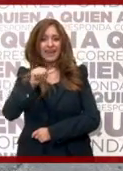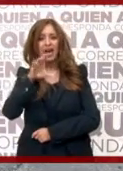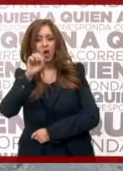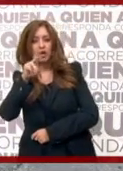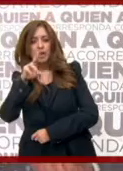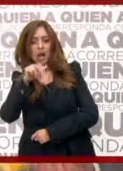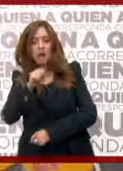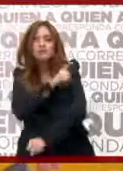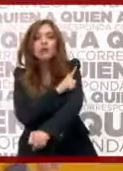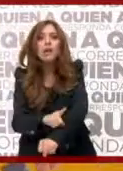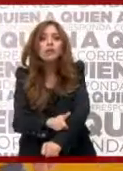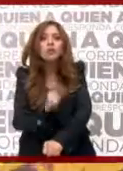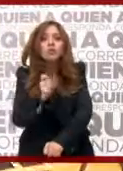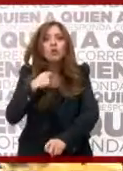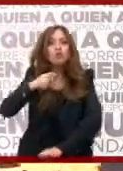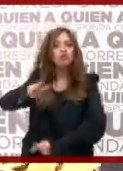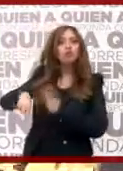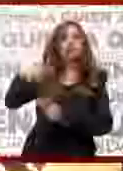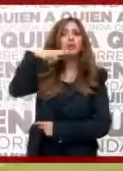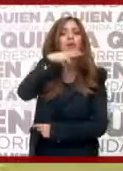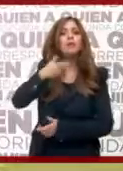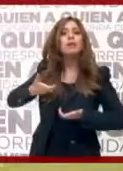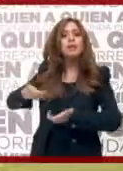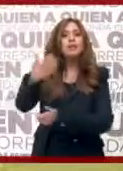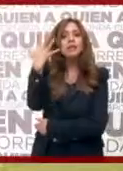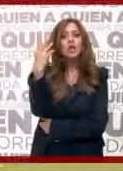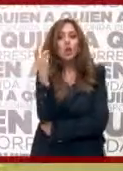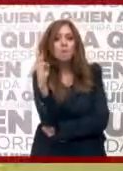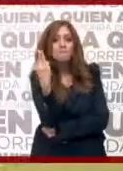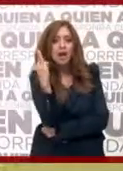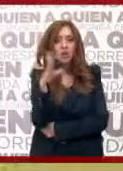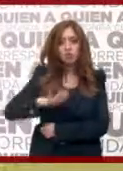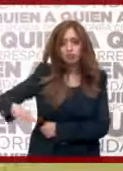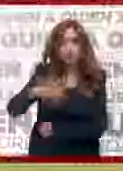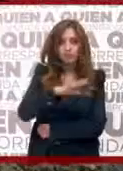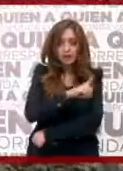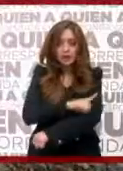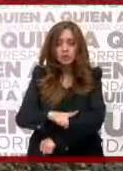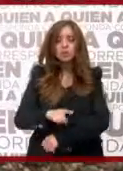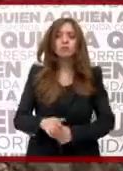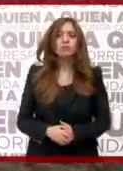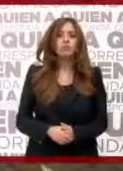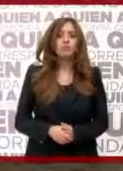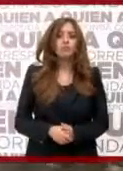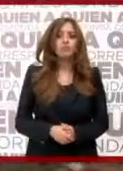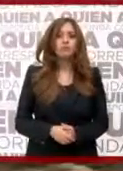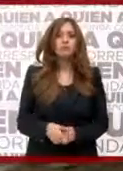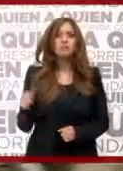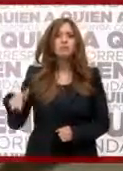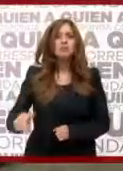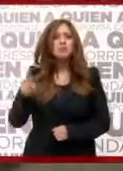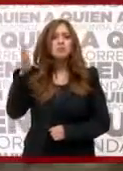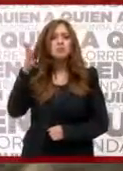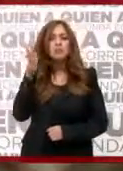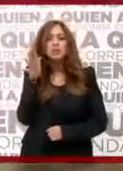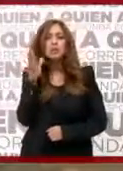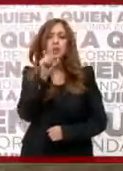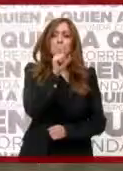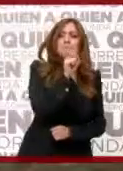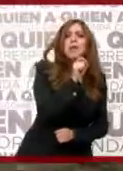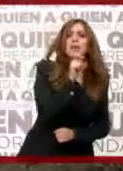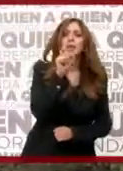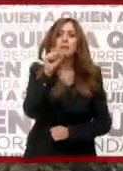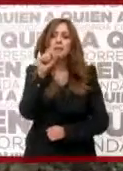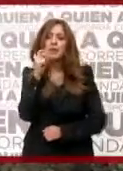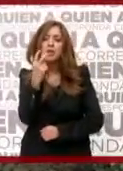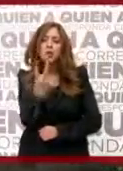que rápidamente fuera a la calle 5 de Mayo de esta misma demarcación. Bueno, eso empezó aproximadamente el 22 de